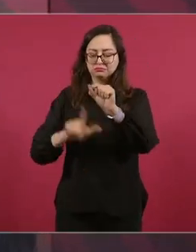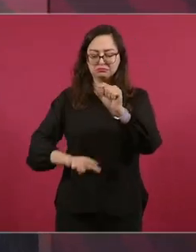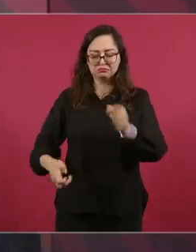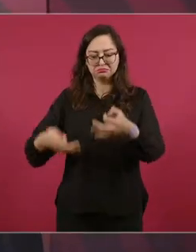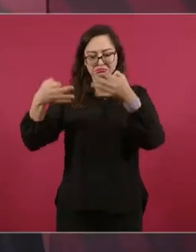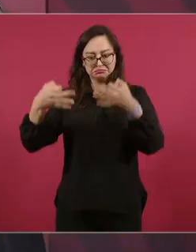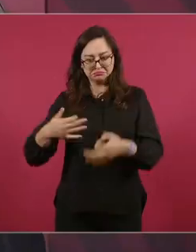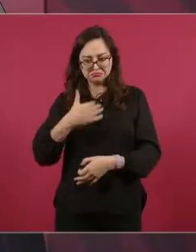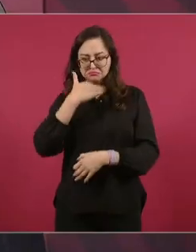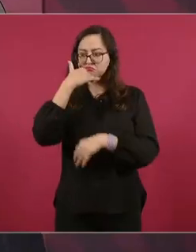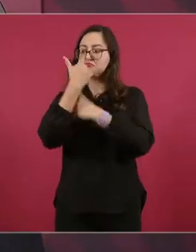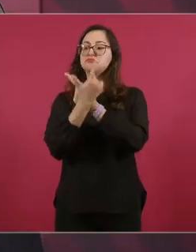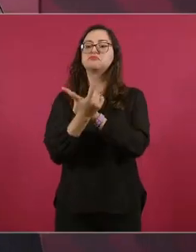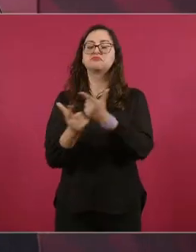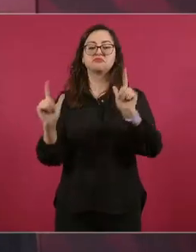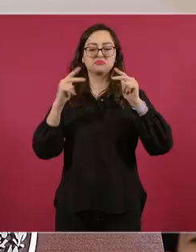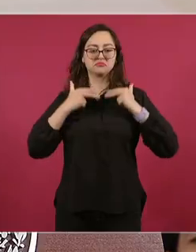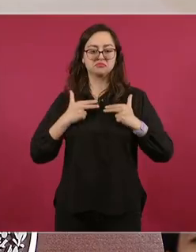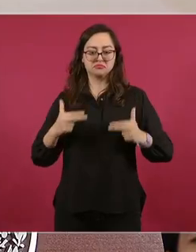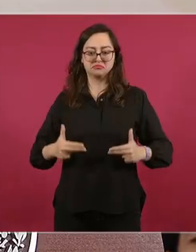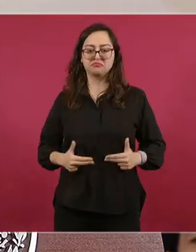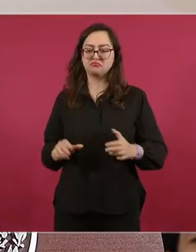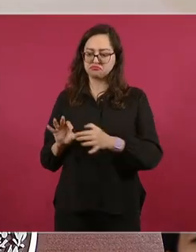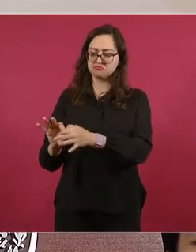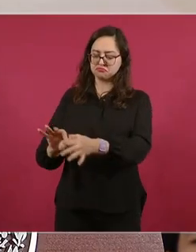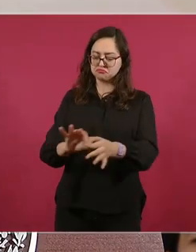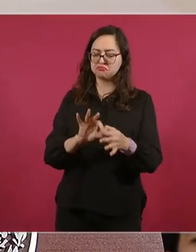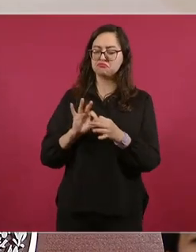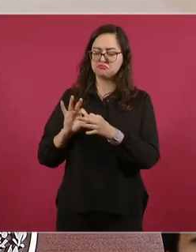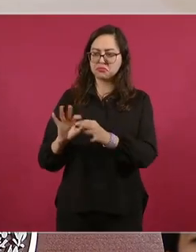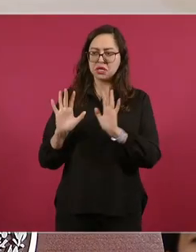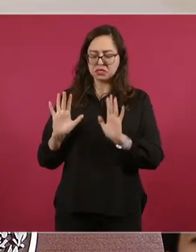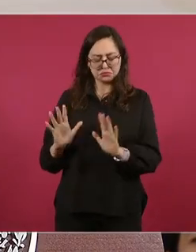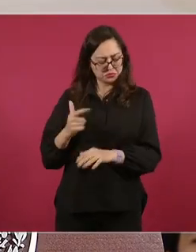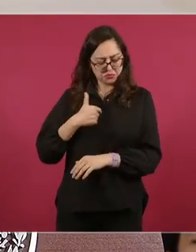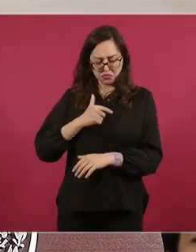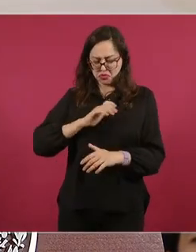humana. No obstante,